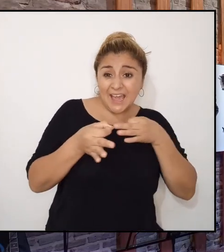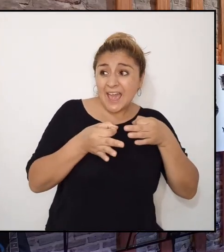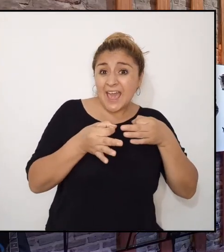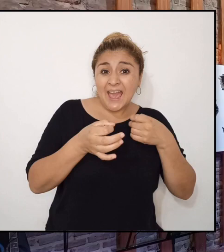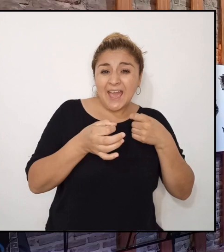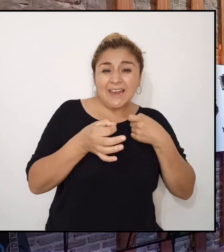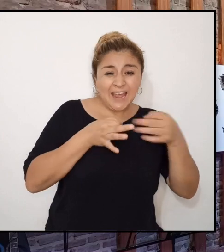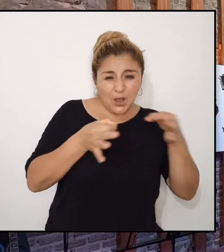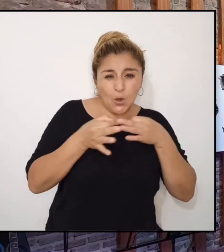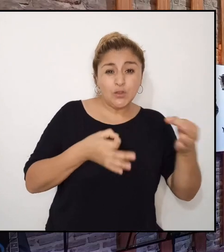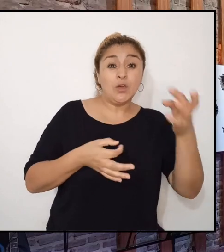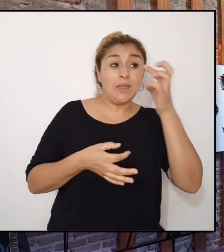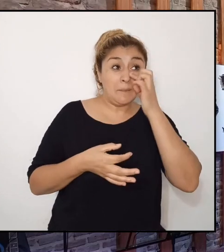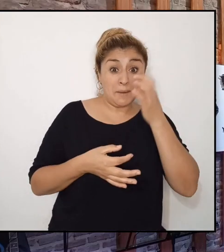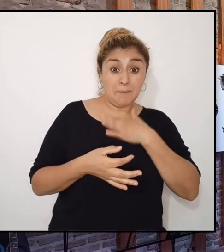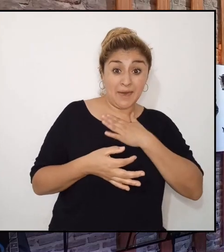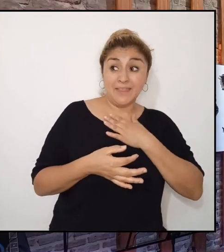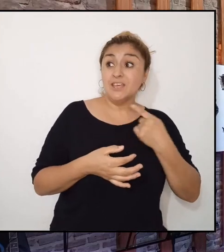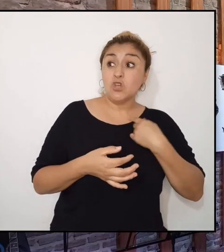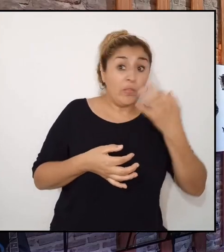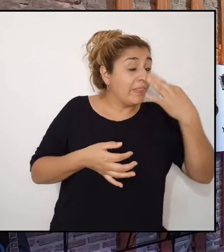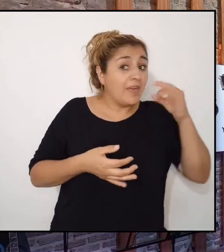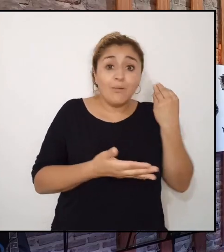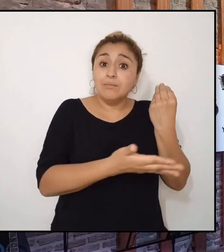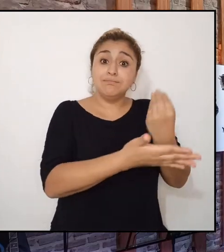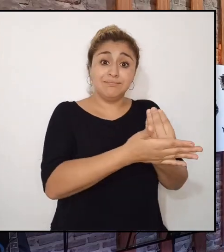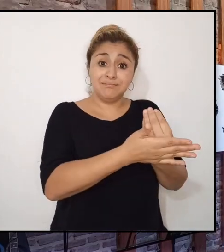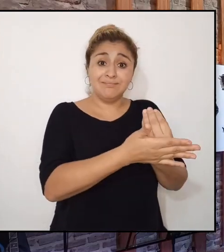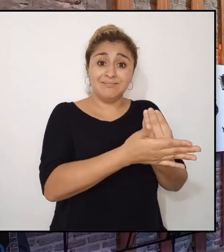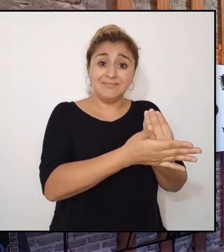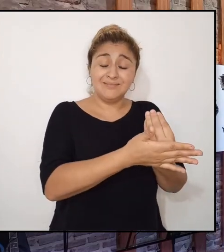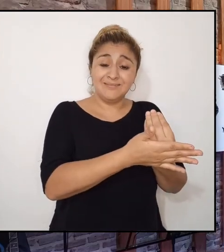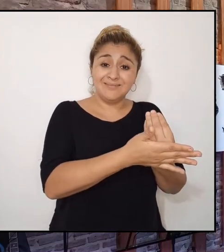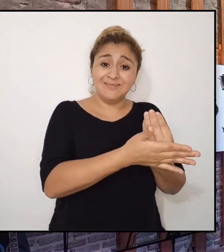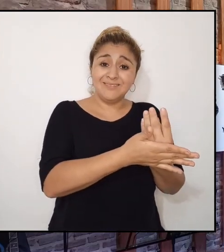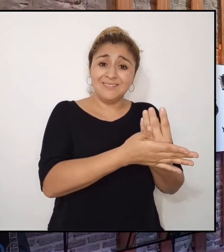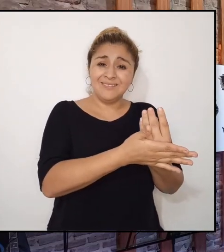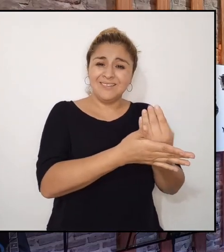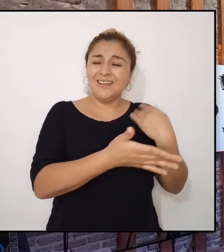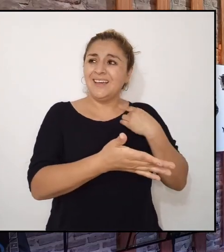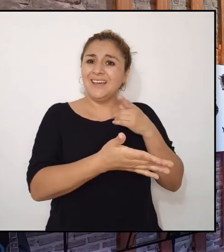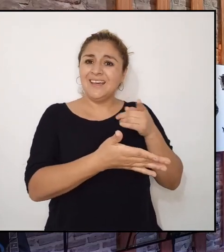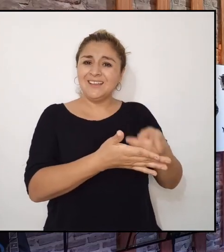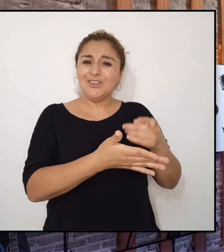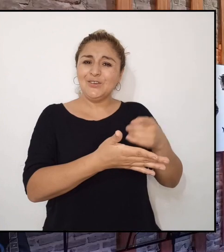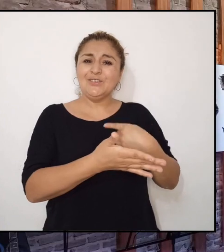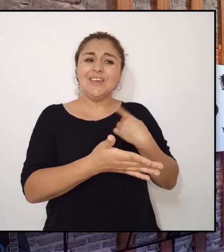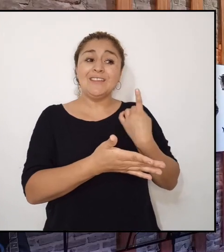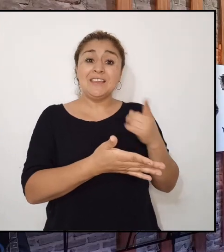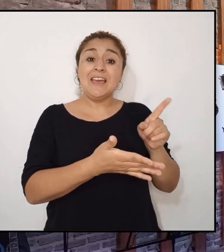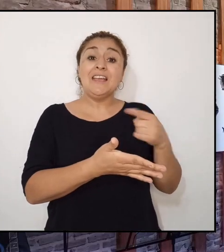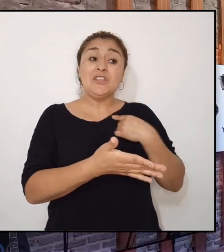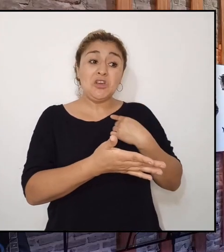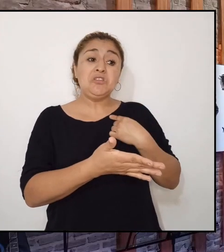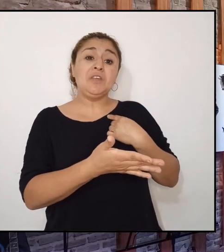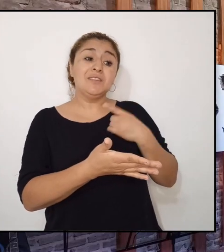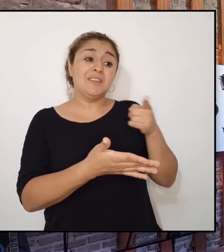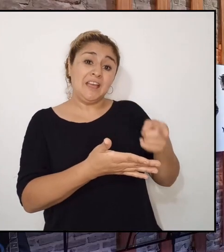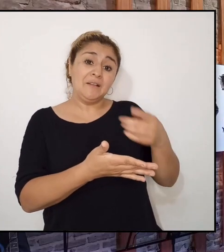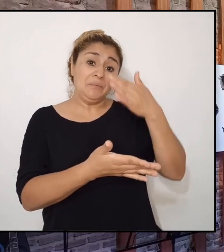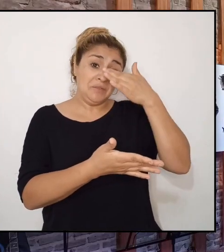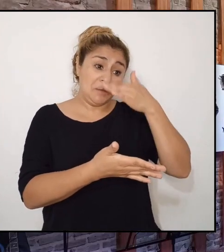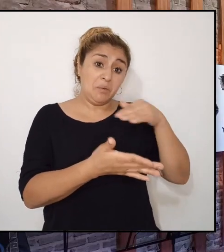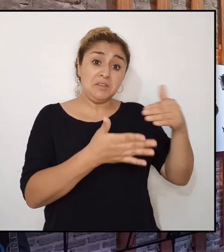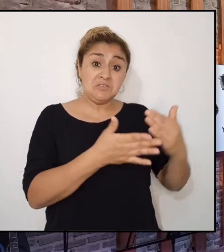el relato dice, para que entendamos, dice, se fue con ellos y él estaba sujeto a sus padres. No era un irresponsable, no era un niño de